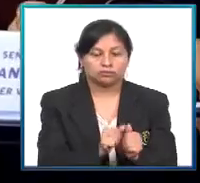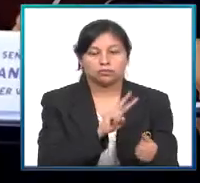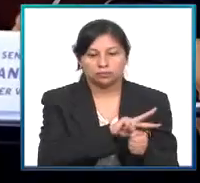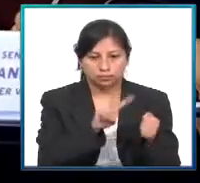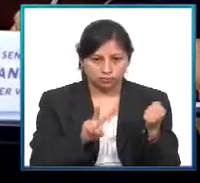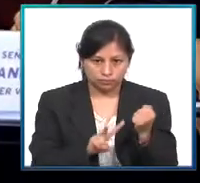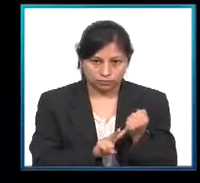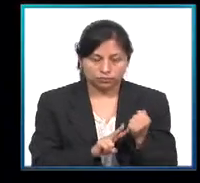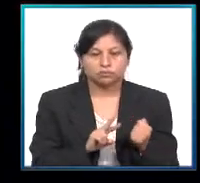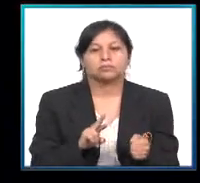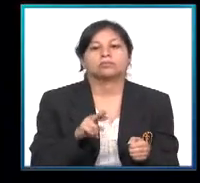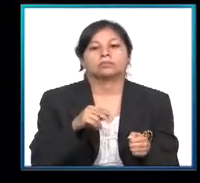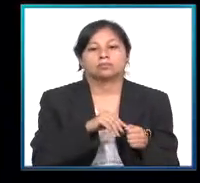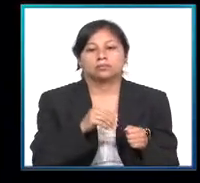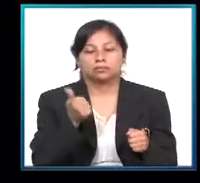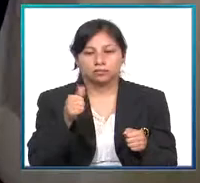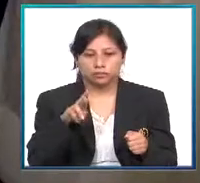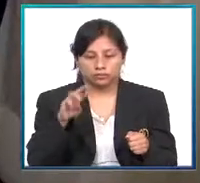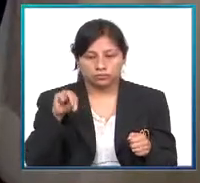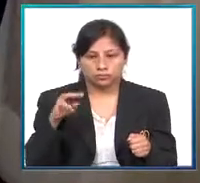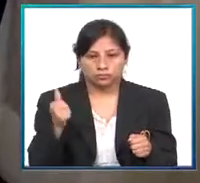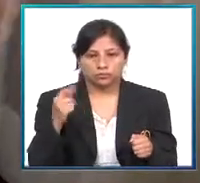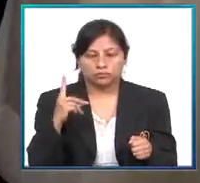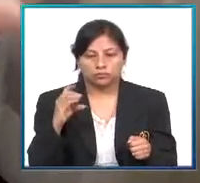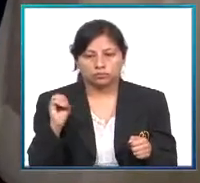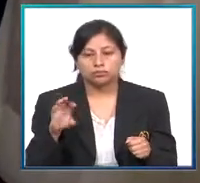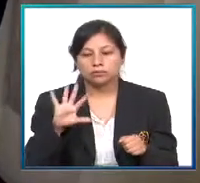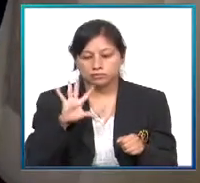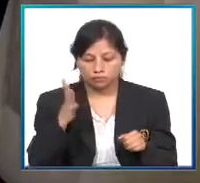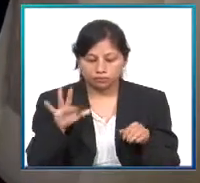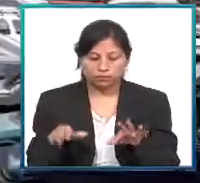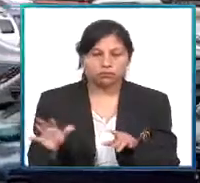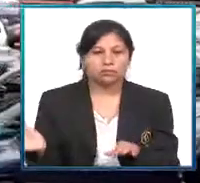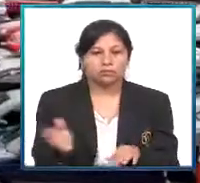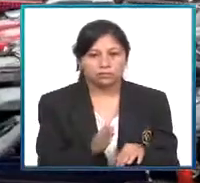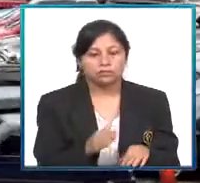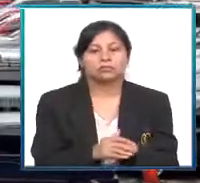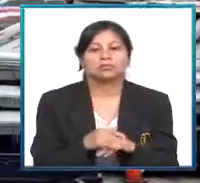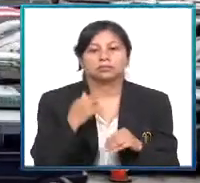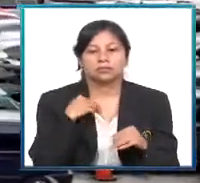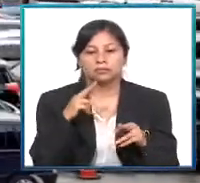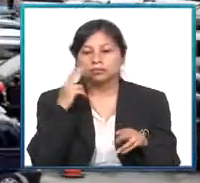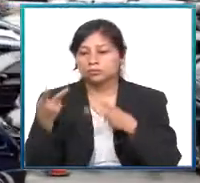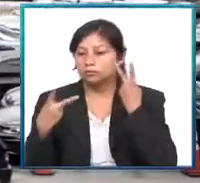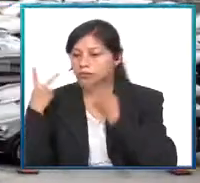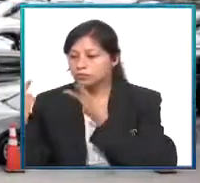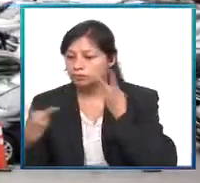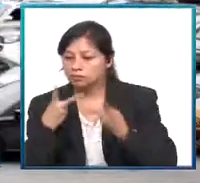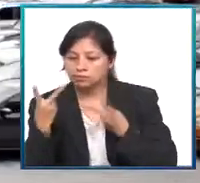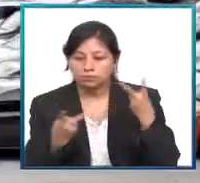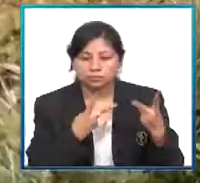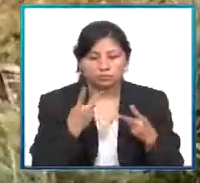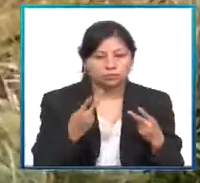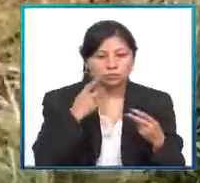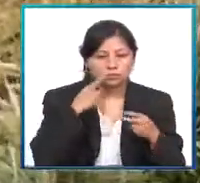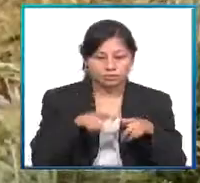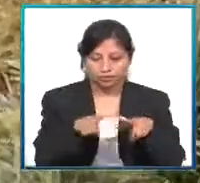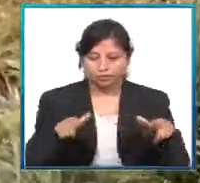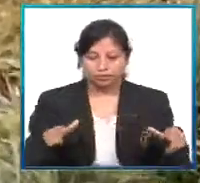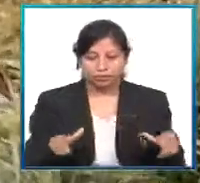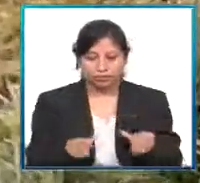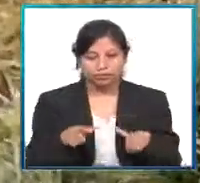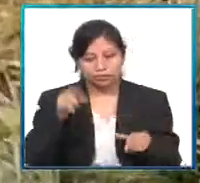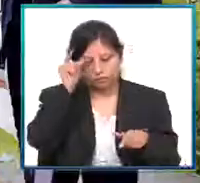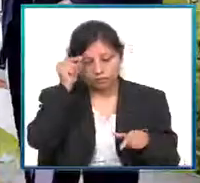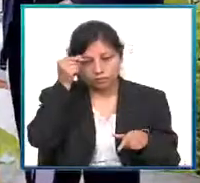vicepresidentes Luis Rosales, Armando Castillo y el quinto secretario Santiago Nájera, realizó un recorrido en uno de los predios del Ministerio